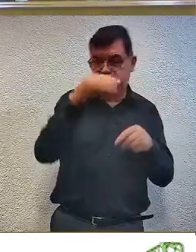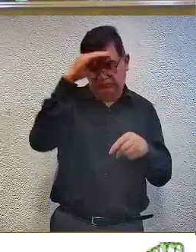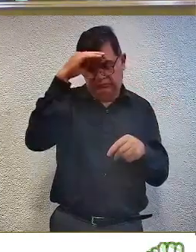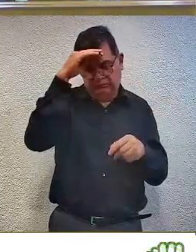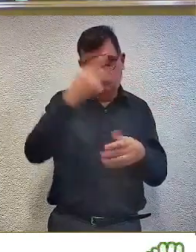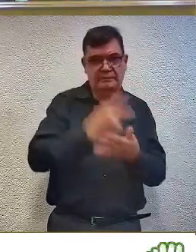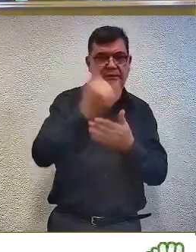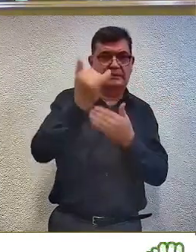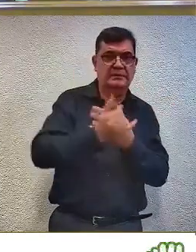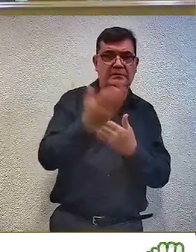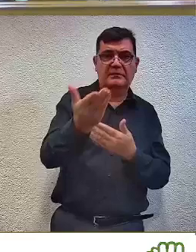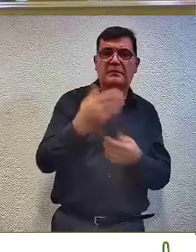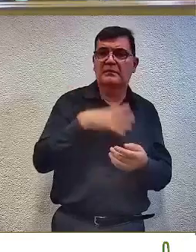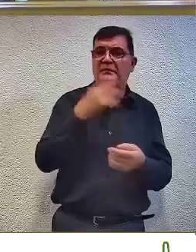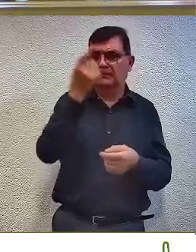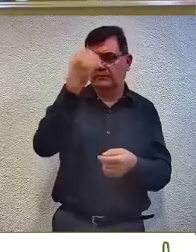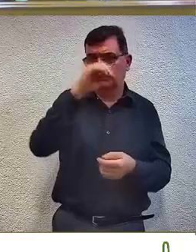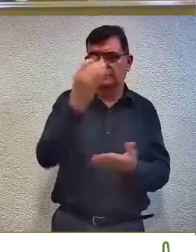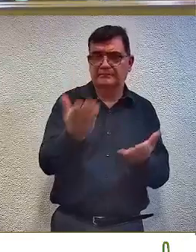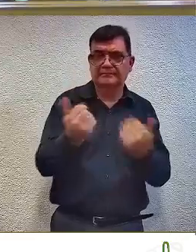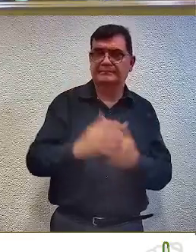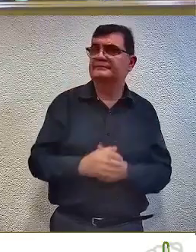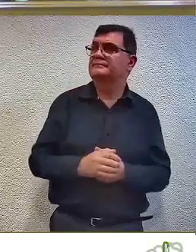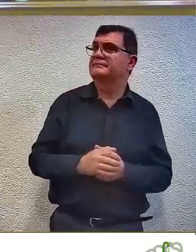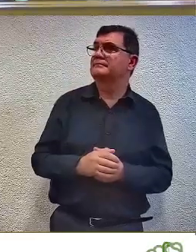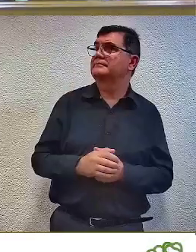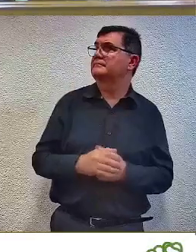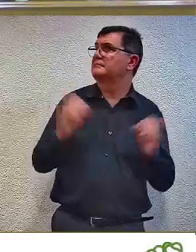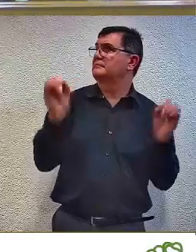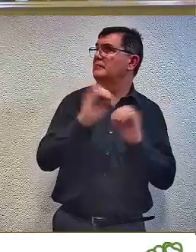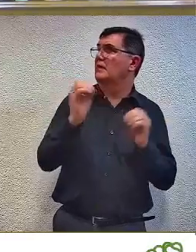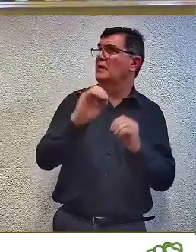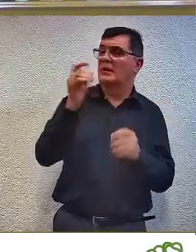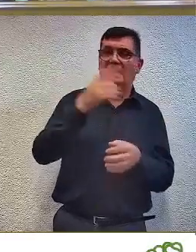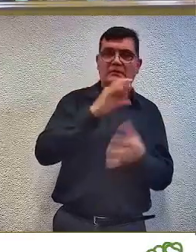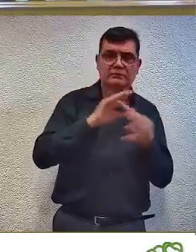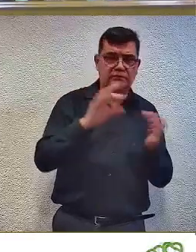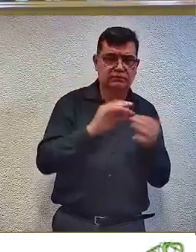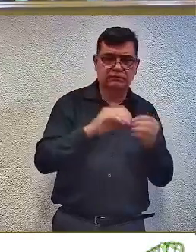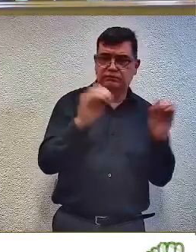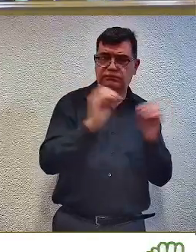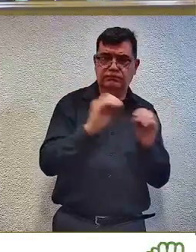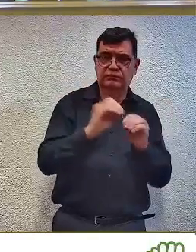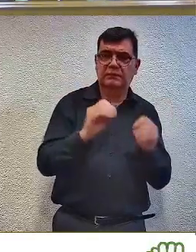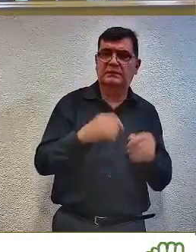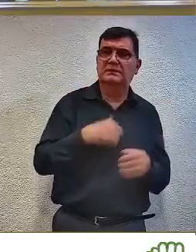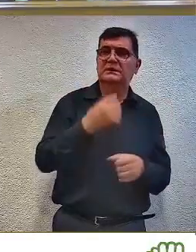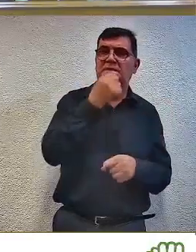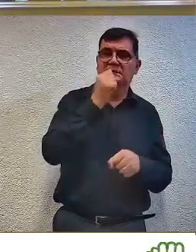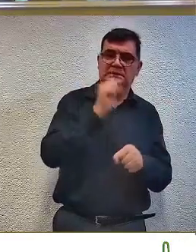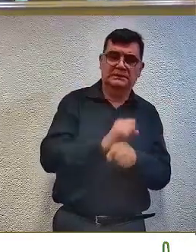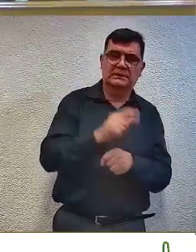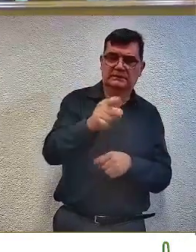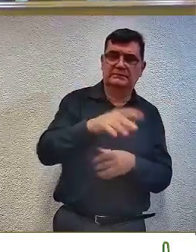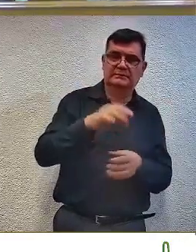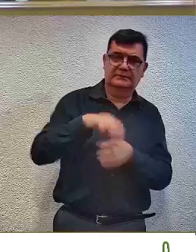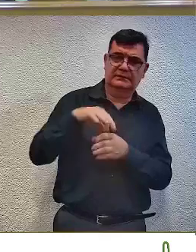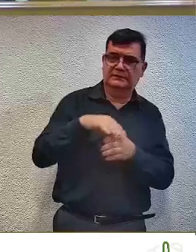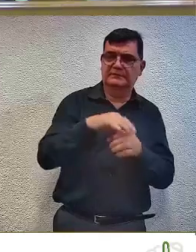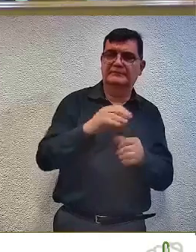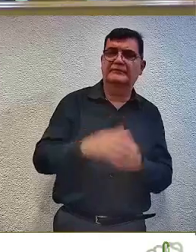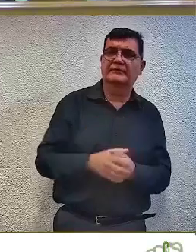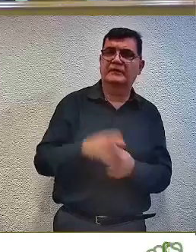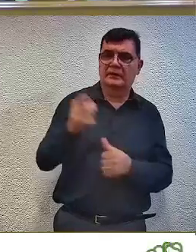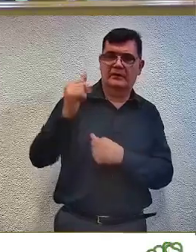el proyecto del que se ha dado cuenta. No habiendo comentarios al respecto, secretario, tome la votación, por favor. Con